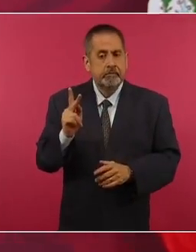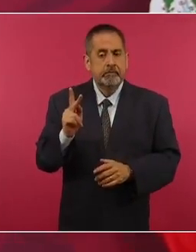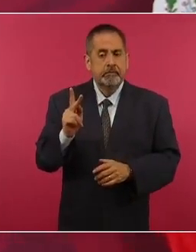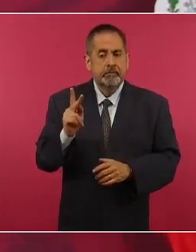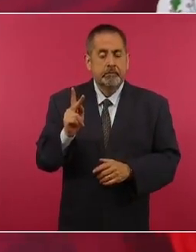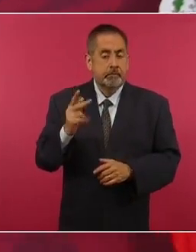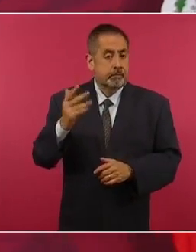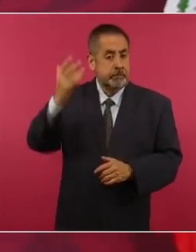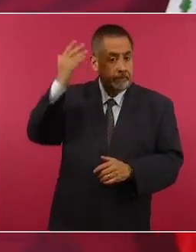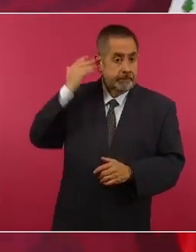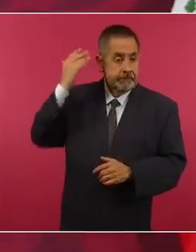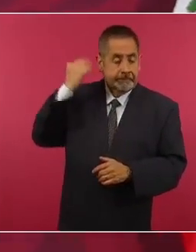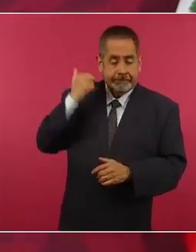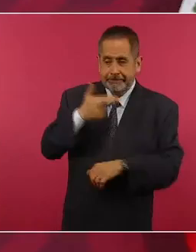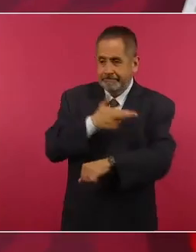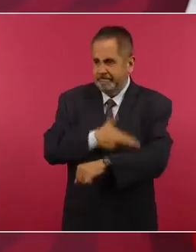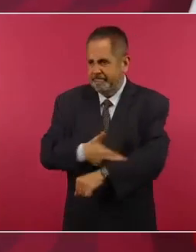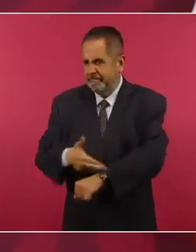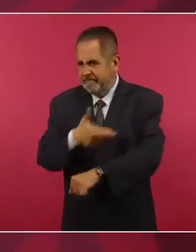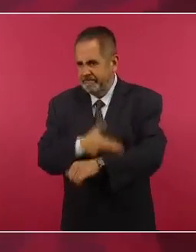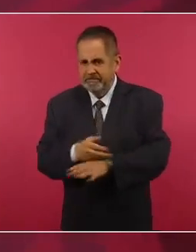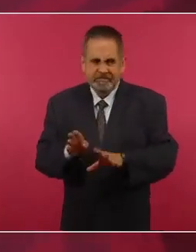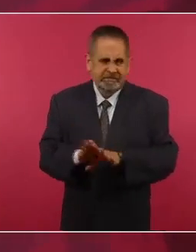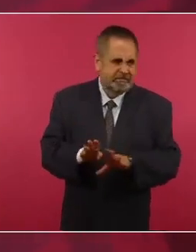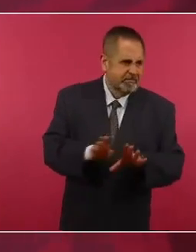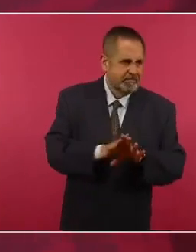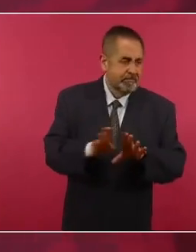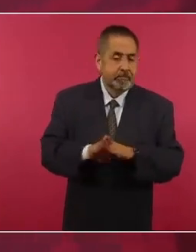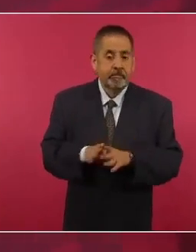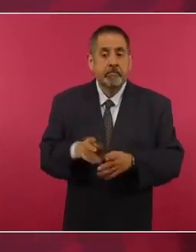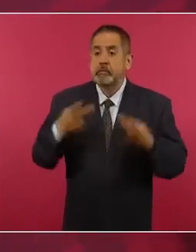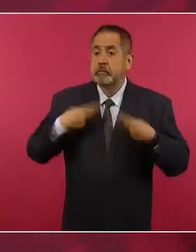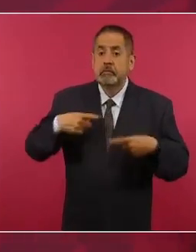se enfrentó, la gente ayudó mucho,